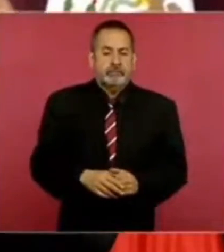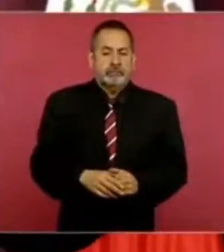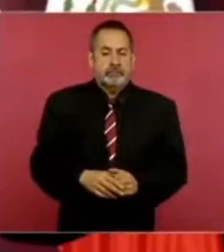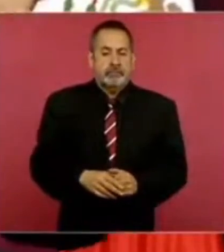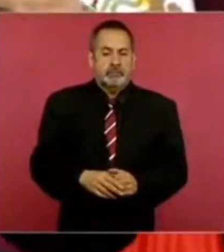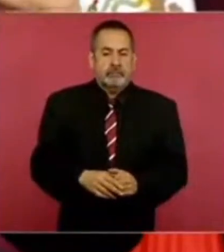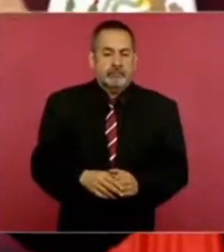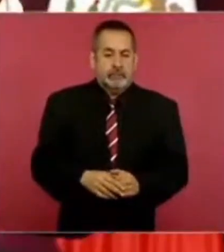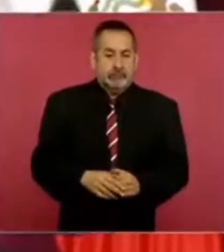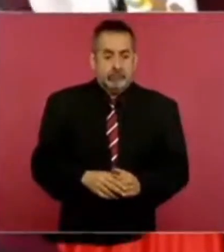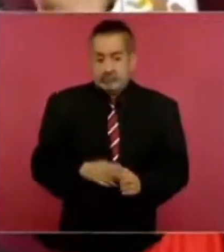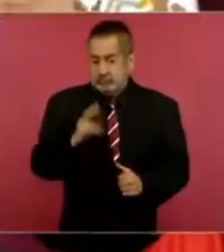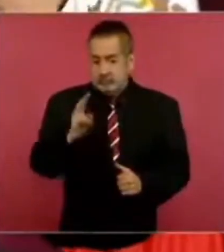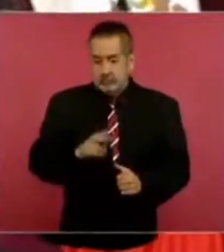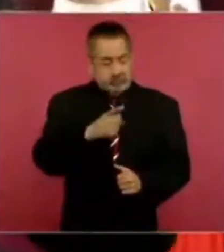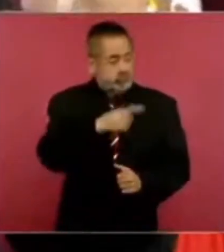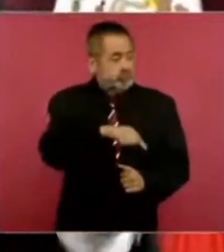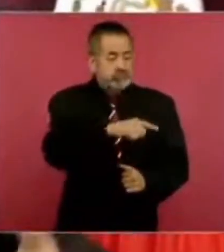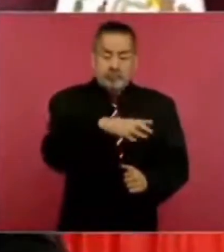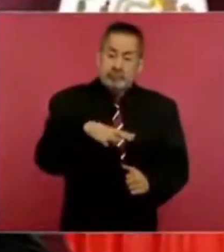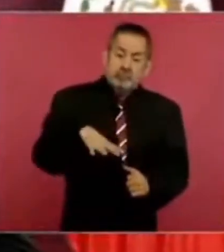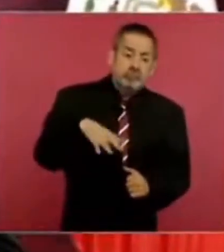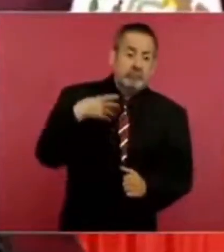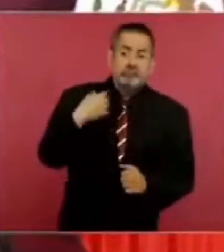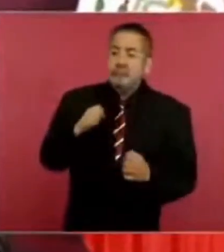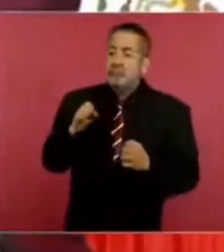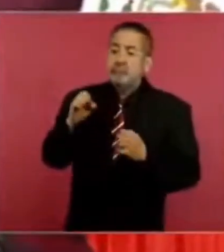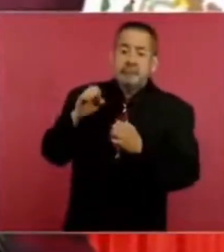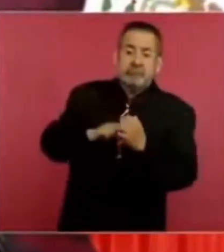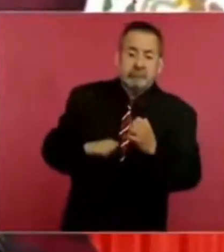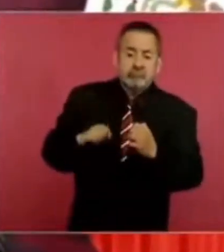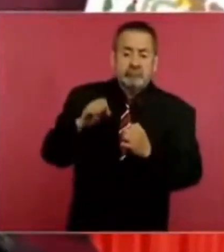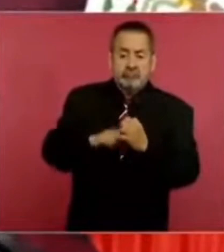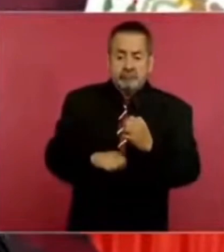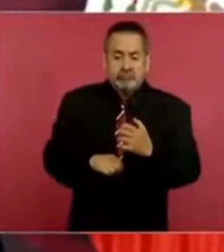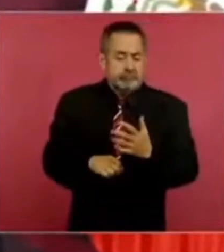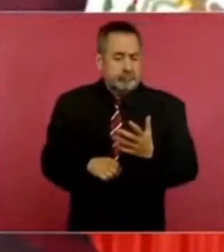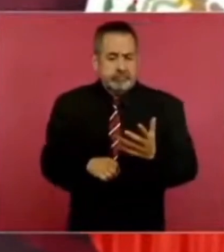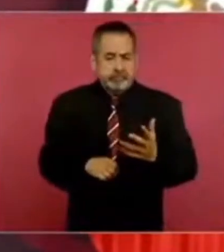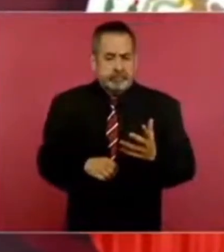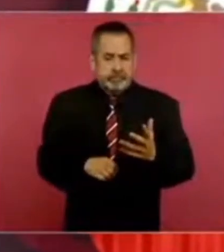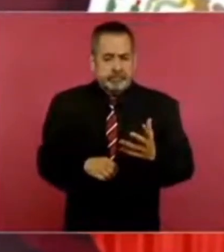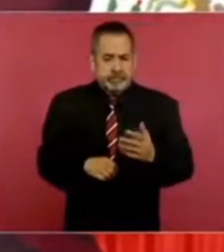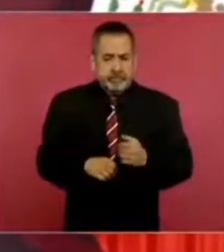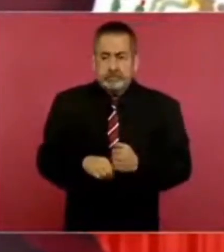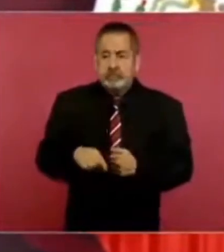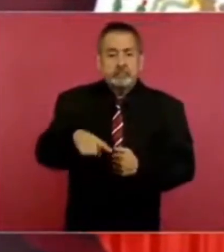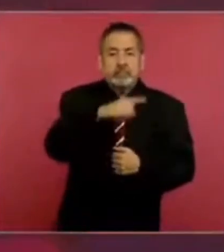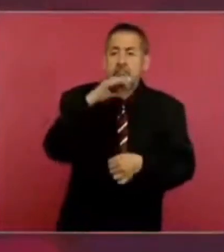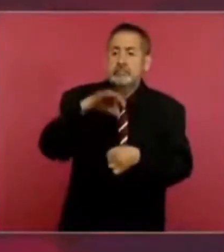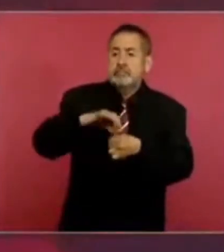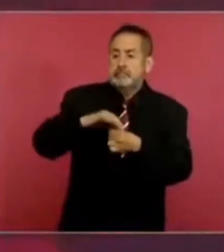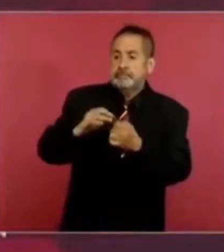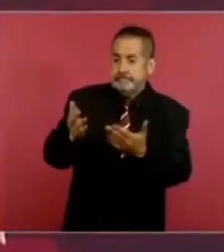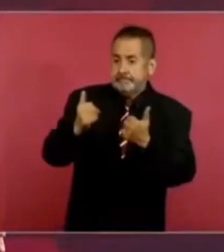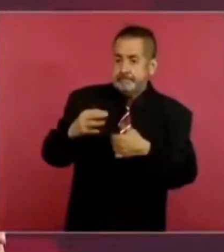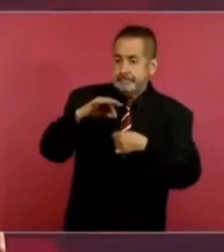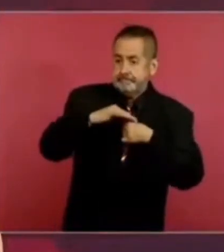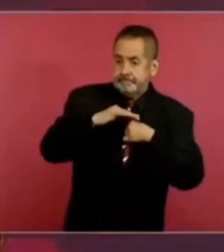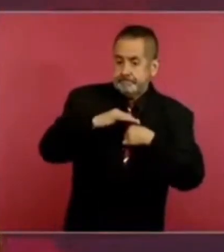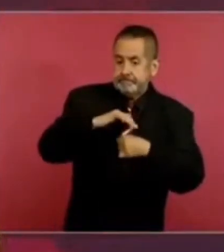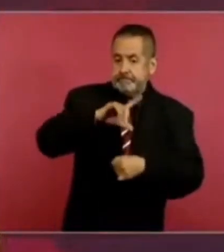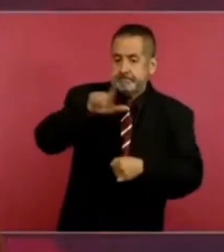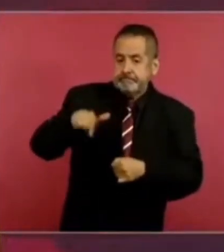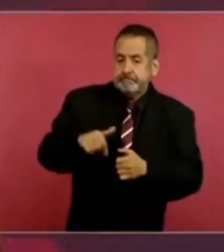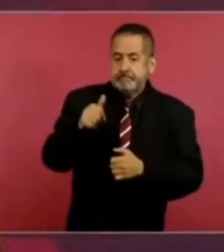que abusaron de la gente, porque siempre votan por ellos en